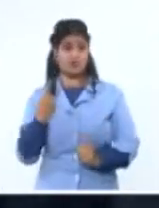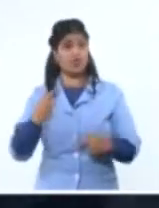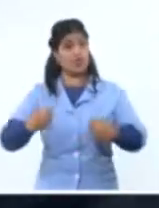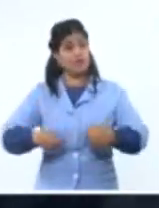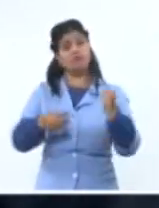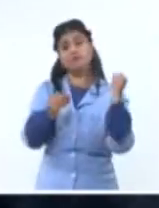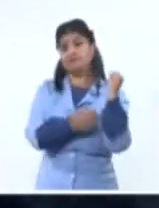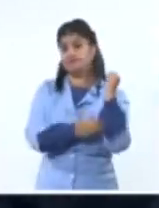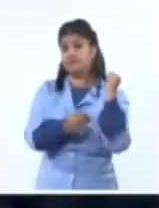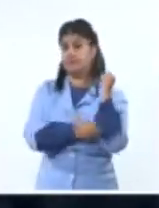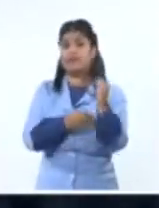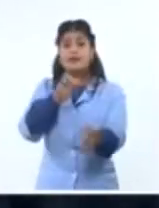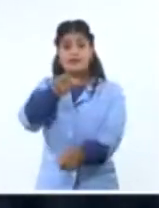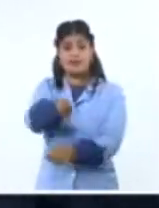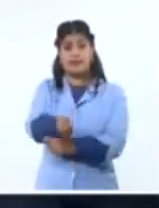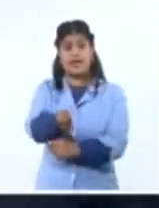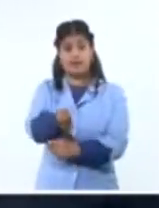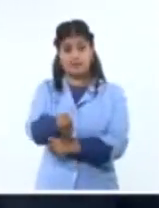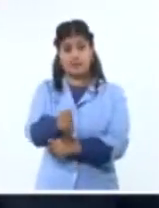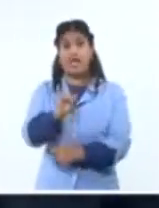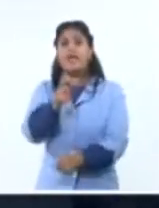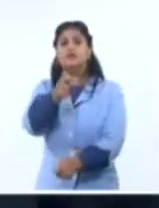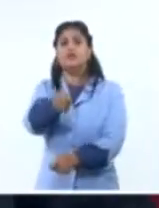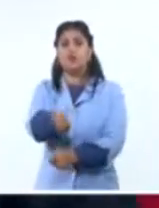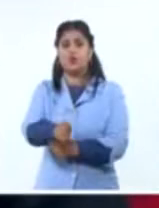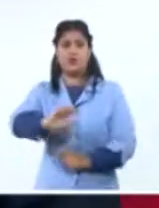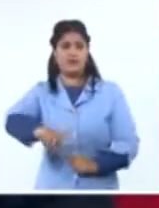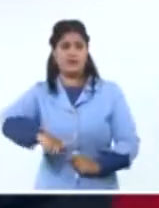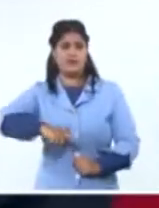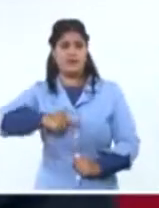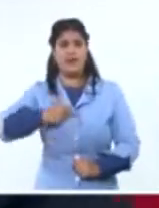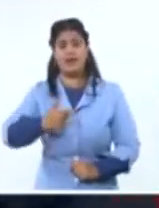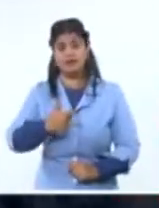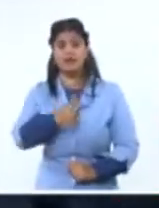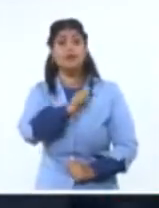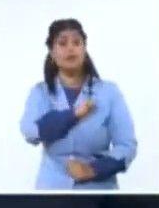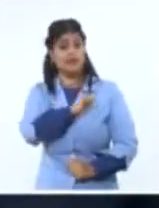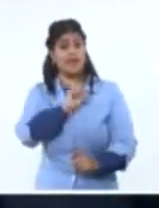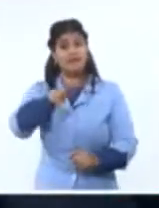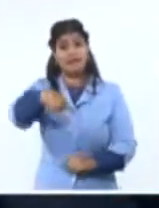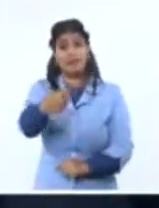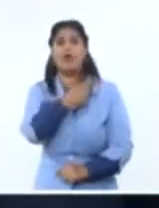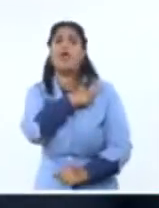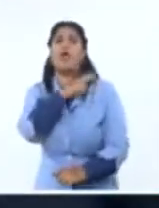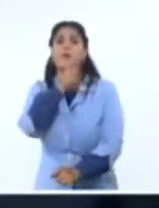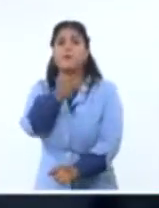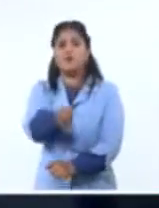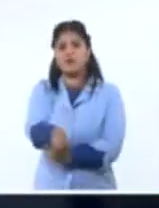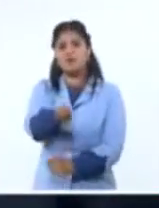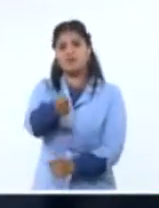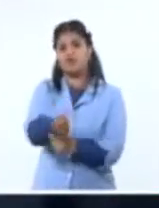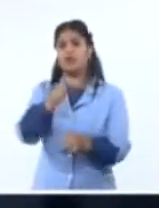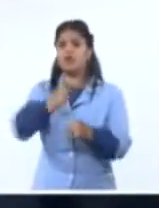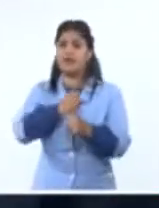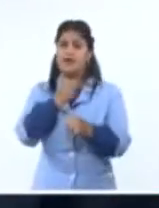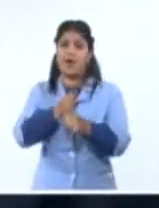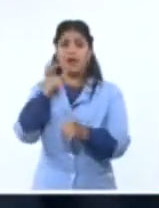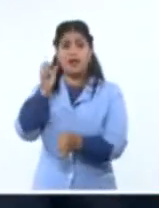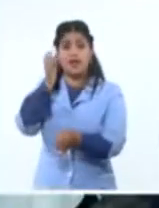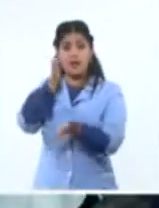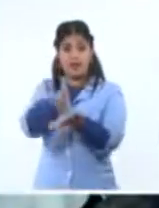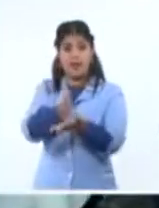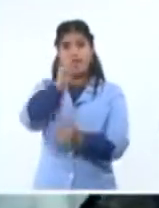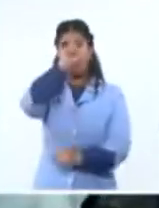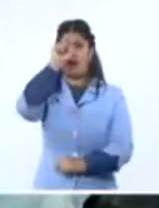formando instructores de arte, tenemos que seguir formando artistas con esa vocación y seguir nosotros profundizando y fortaleciendo